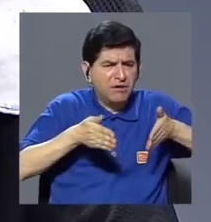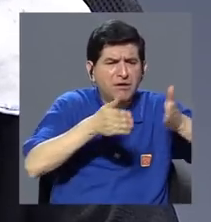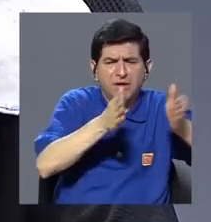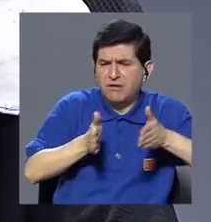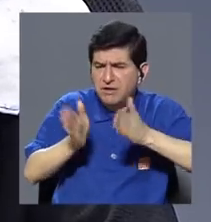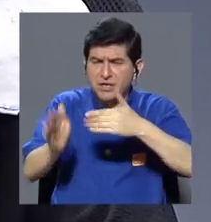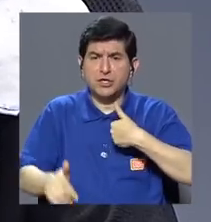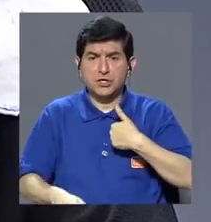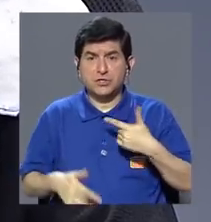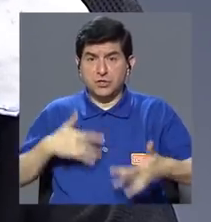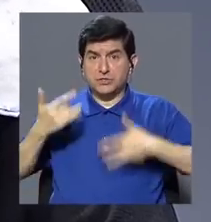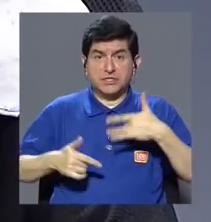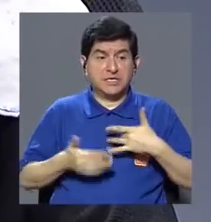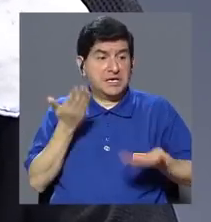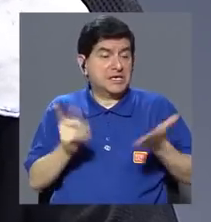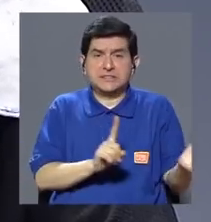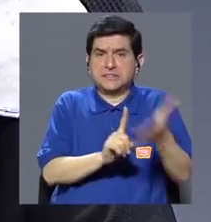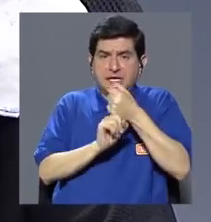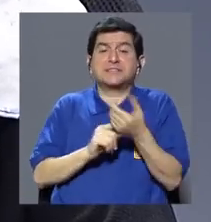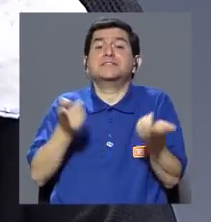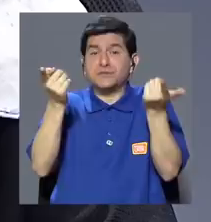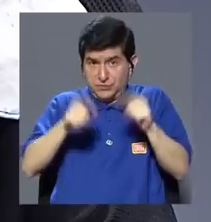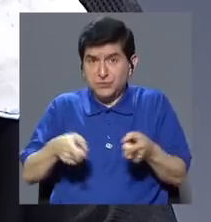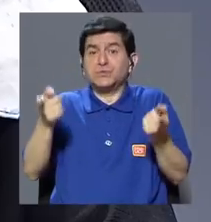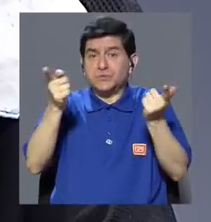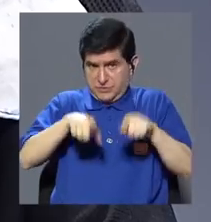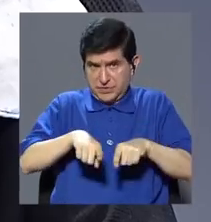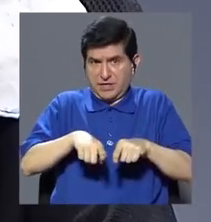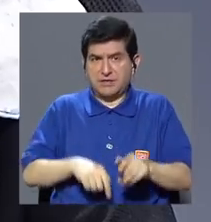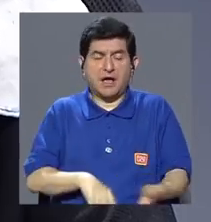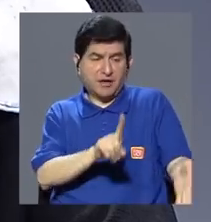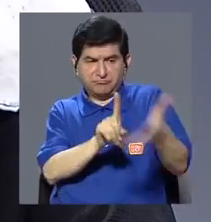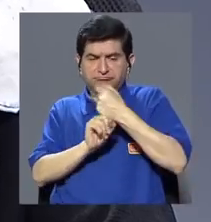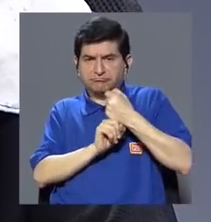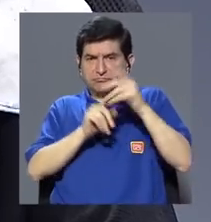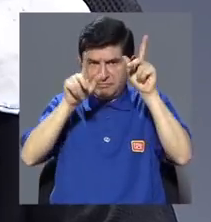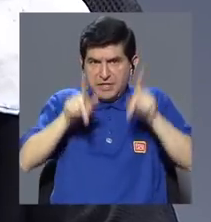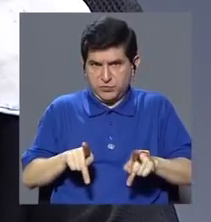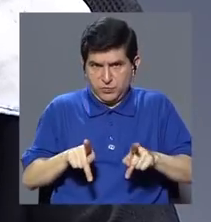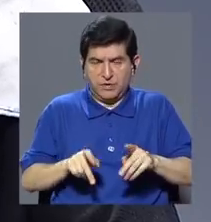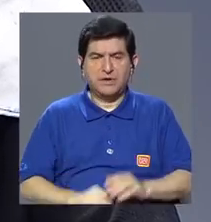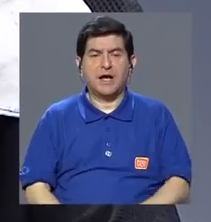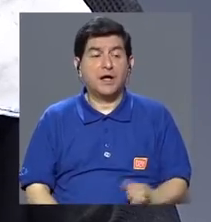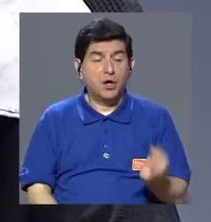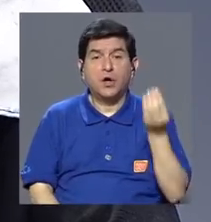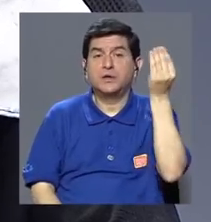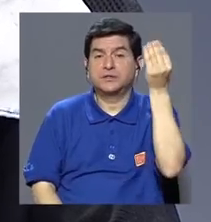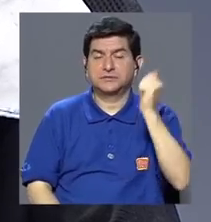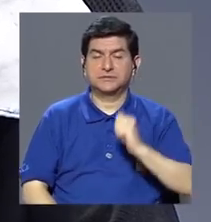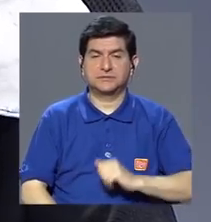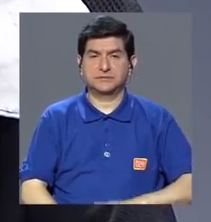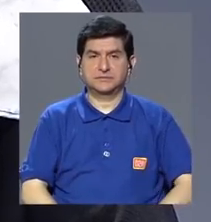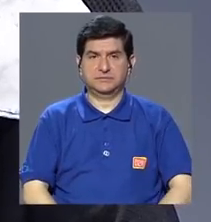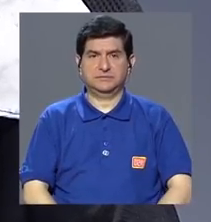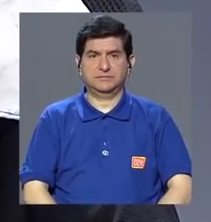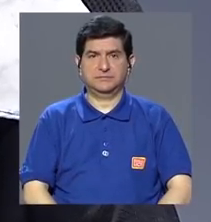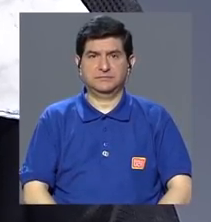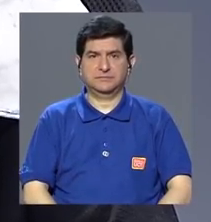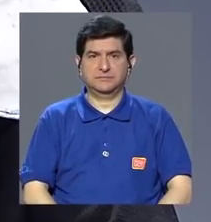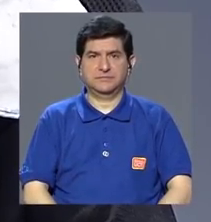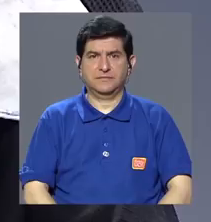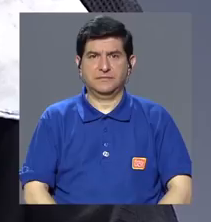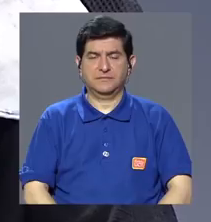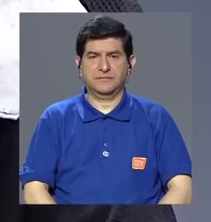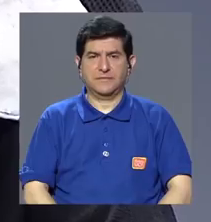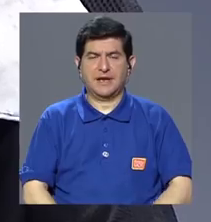yo sentía que me iban a redactar porque eso pasa eso está pasando raptan a las personas jóvenes su